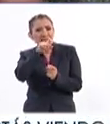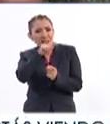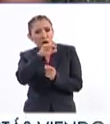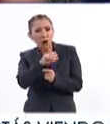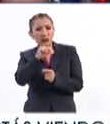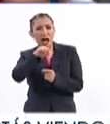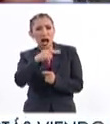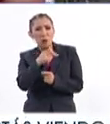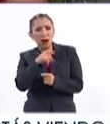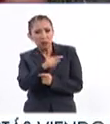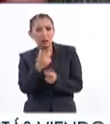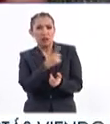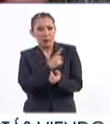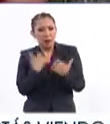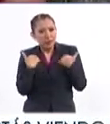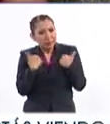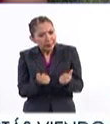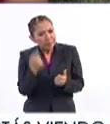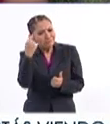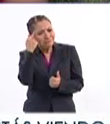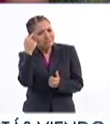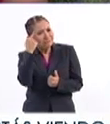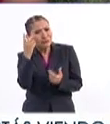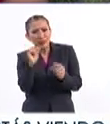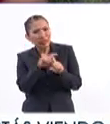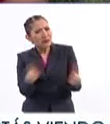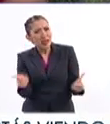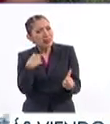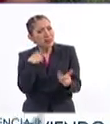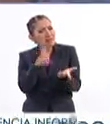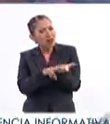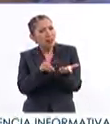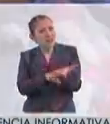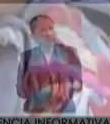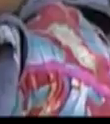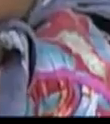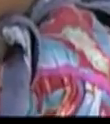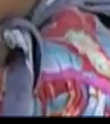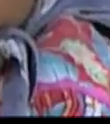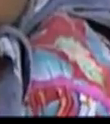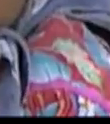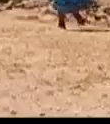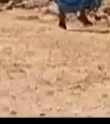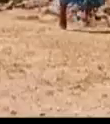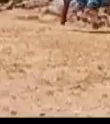mixteco, náhuatl. Tenemos que comprender que no hay diferencia de validez.